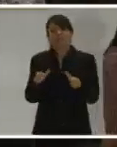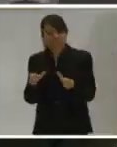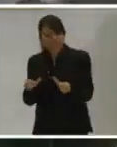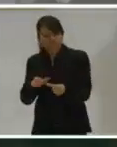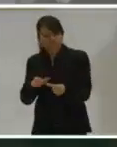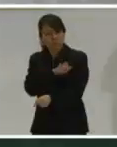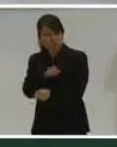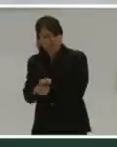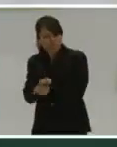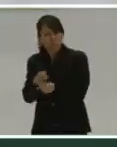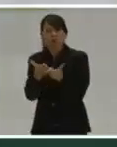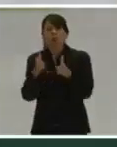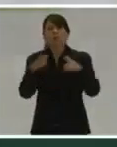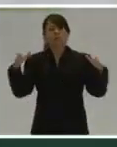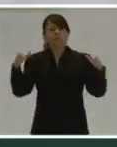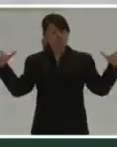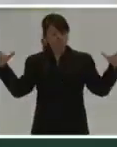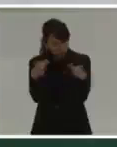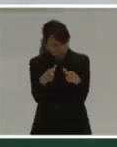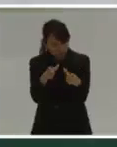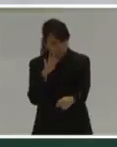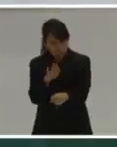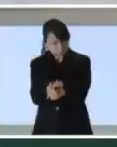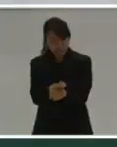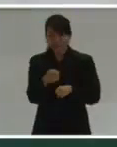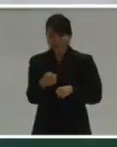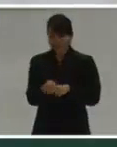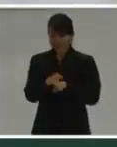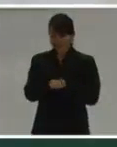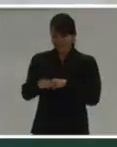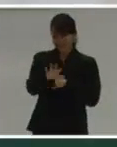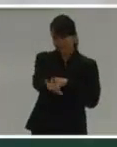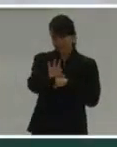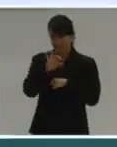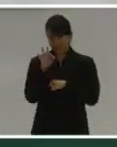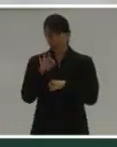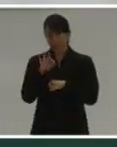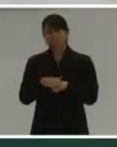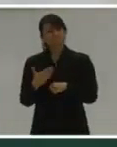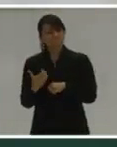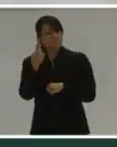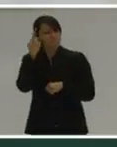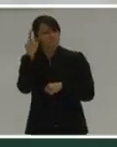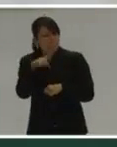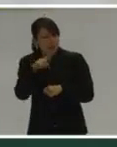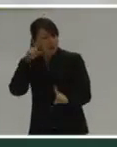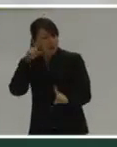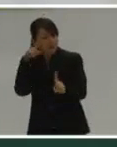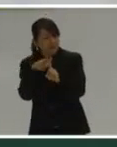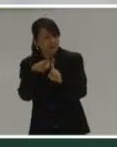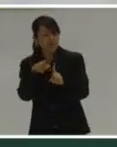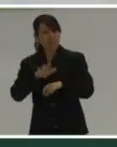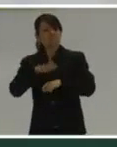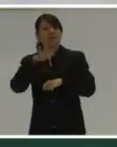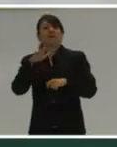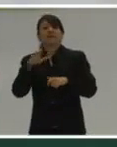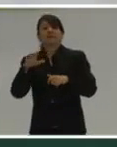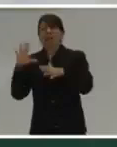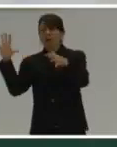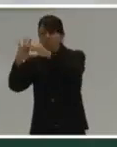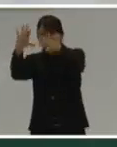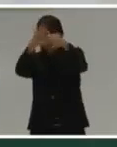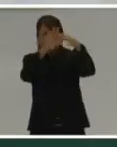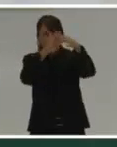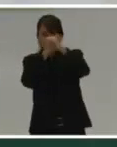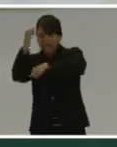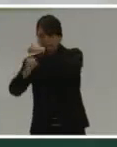Y el mismo objetivo que impulsó el festejo para esta fecha fue, sobre todo, fortalecer la cooperación internacional para la